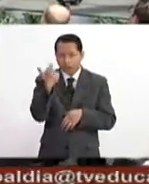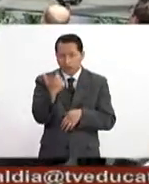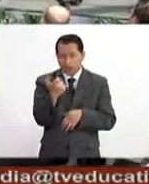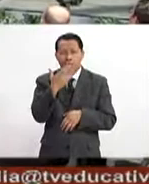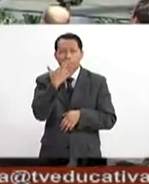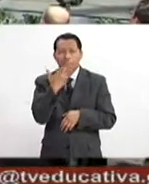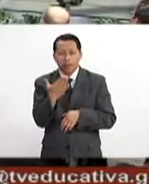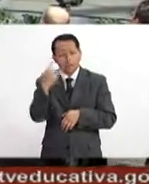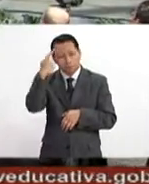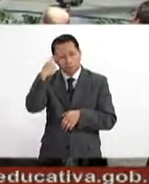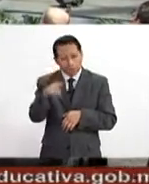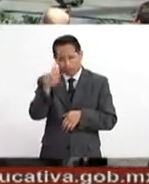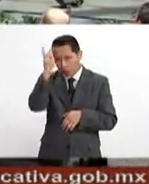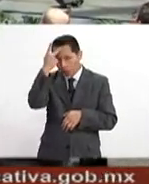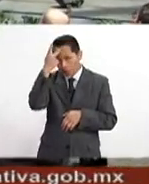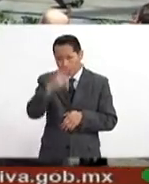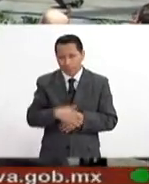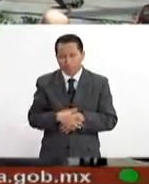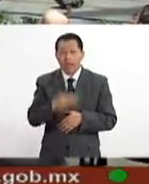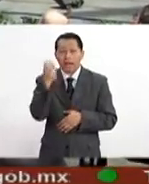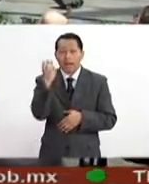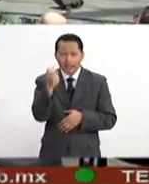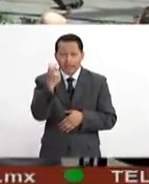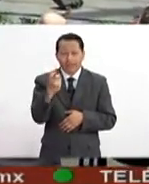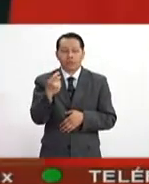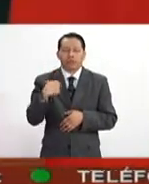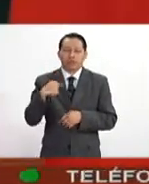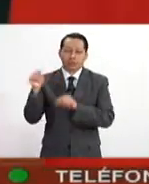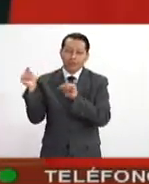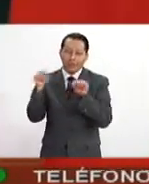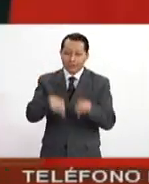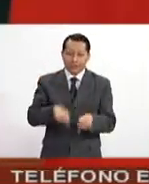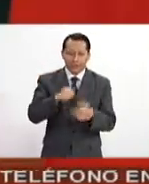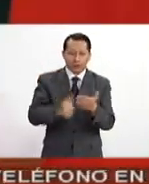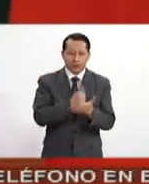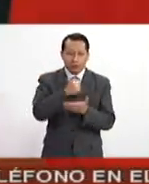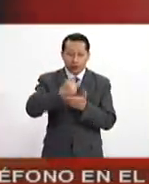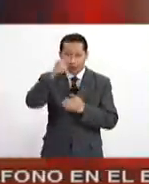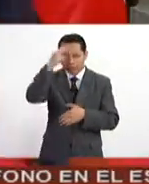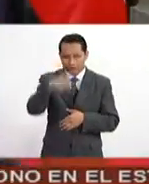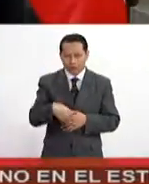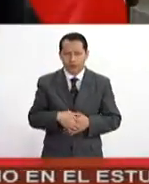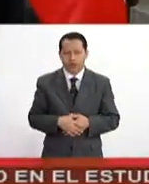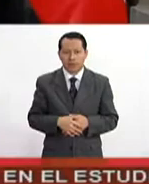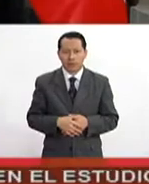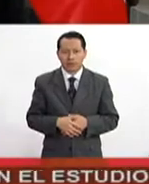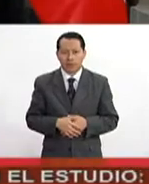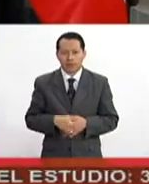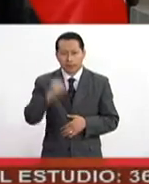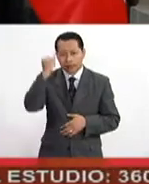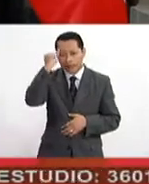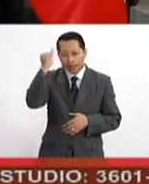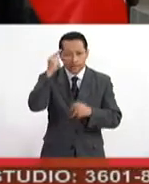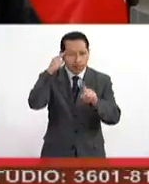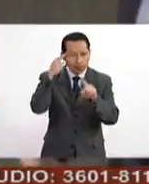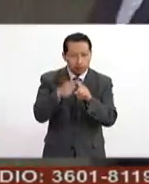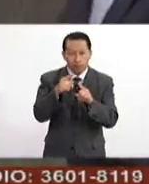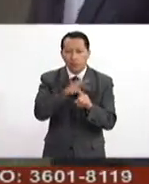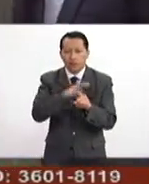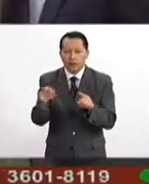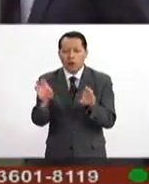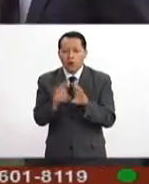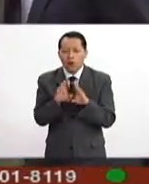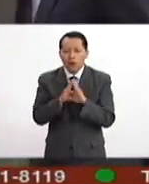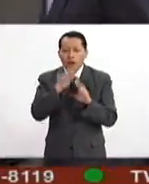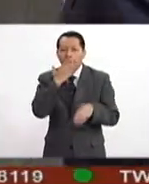perspectiva para el Estado polaco. Y por eso estoy aquí, en la Ciudad de México. La idea del encuentro es fortalecer el